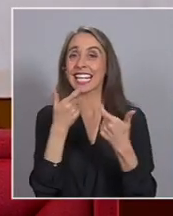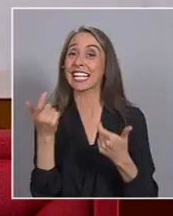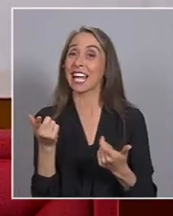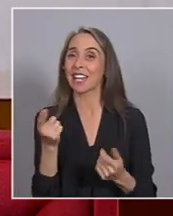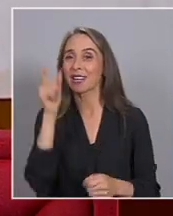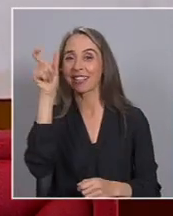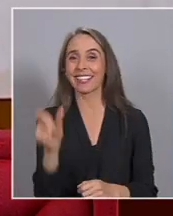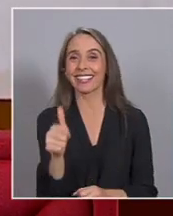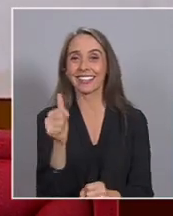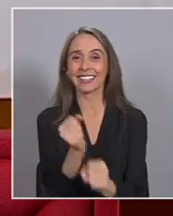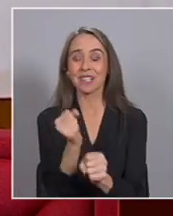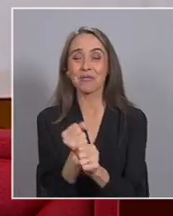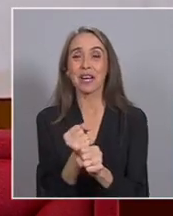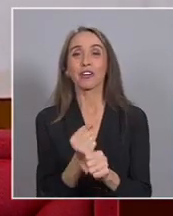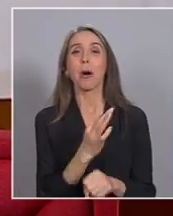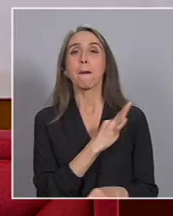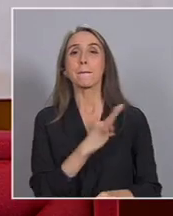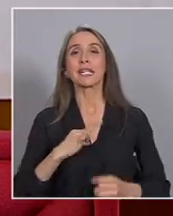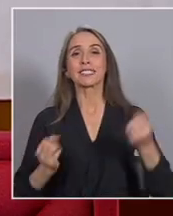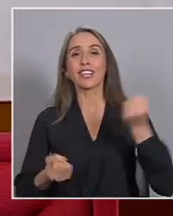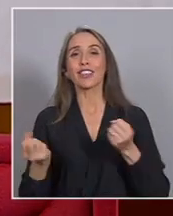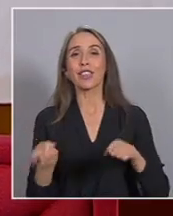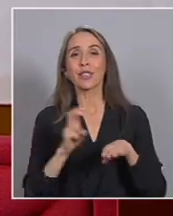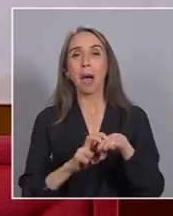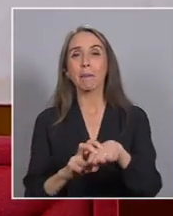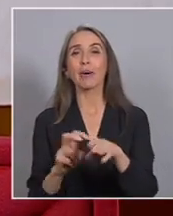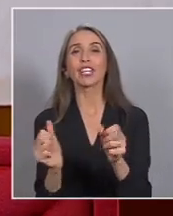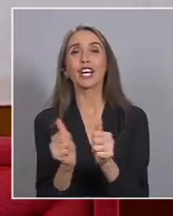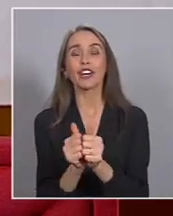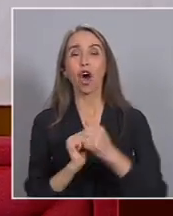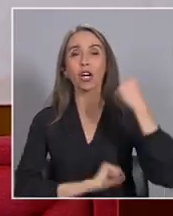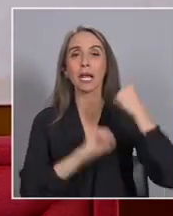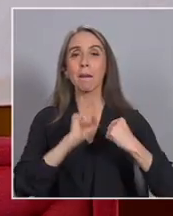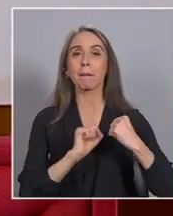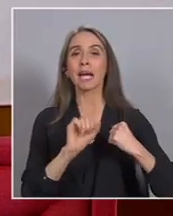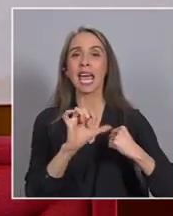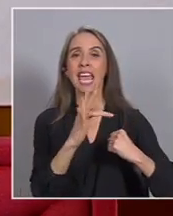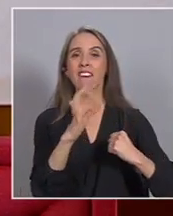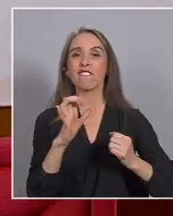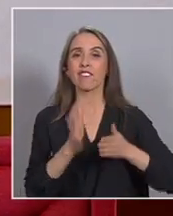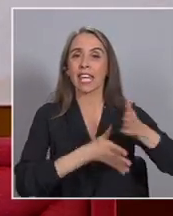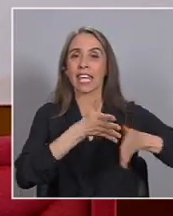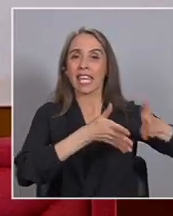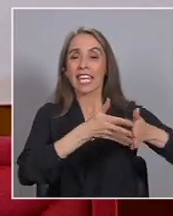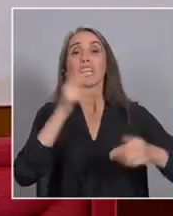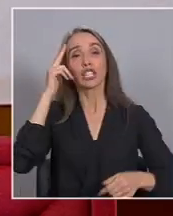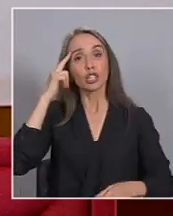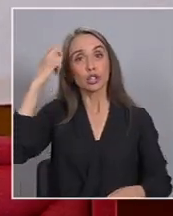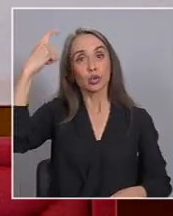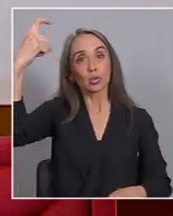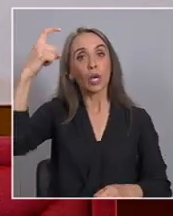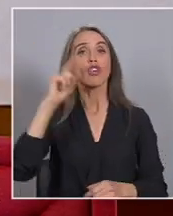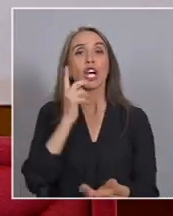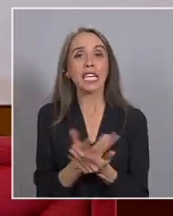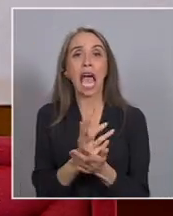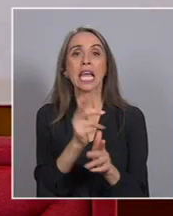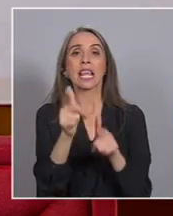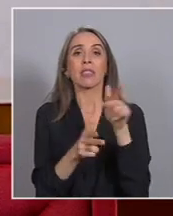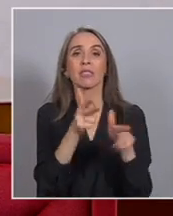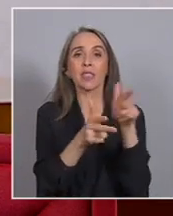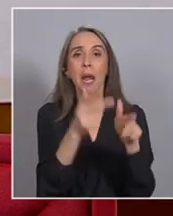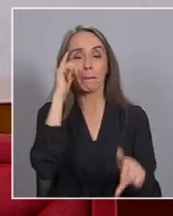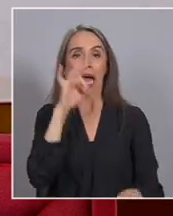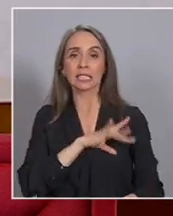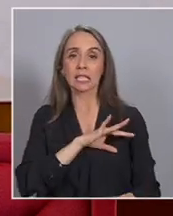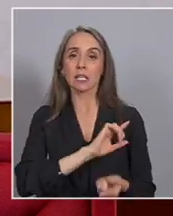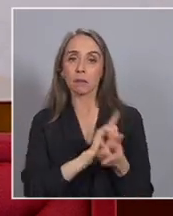Ese gran trabajo que el Ministerio está realizando en conjunto con la empresa de ferrocarriles del Estado para que el sueño de trenes para Chile